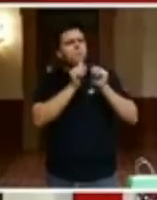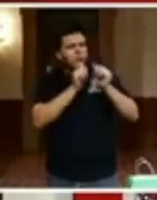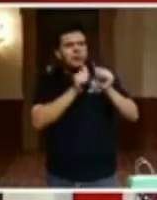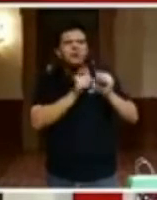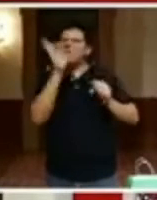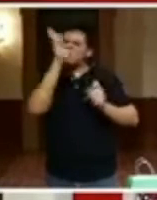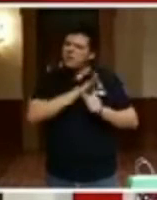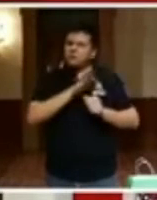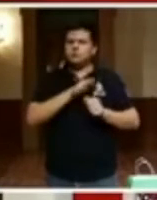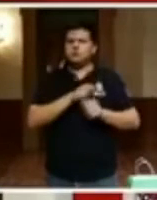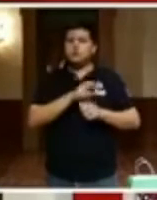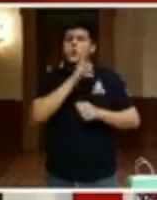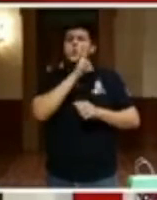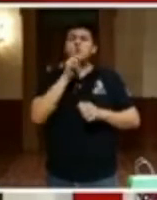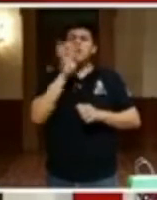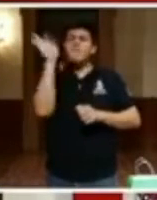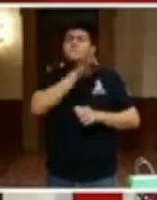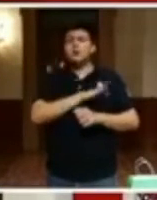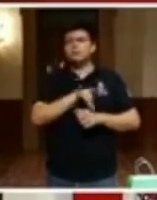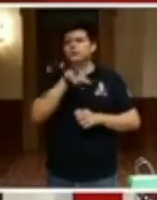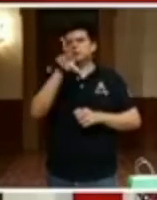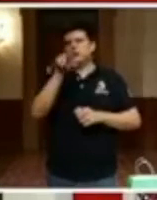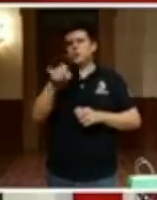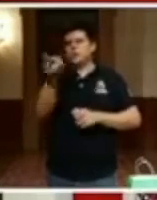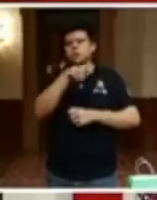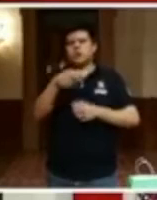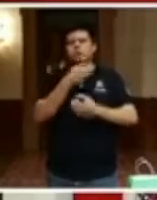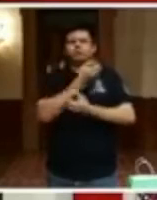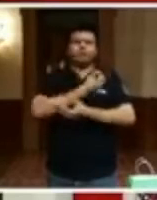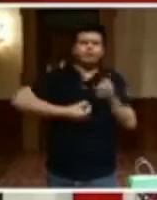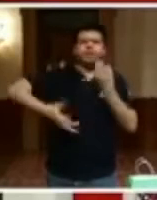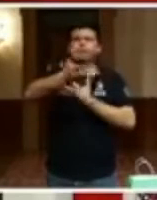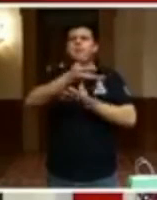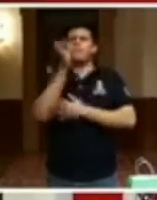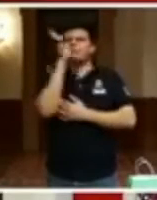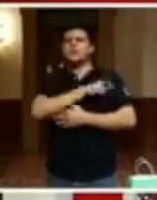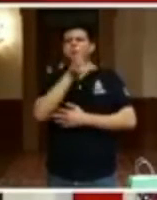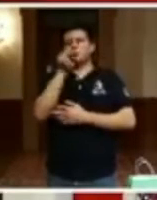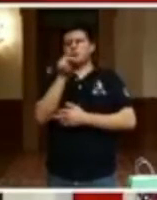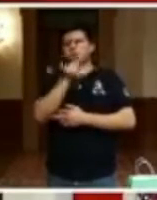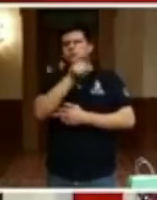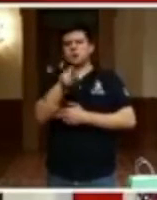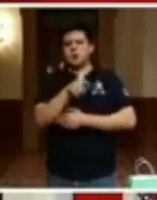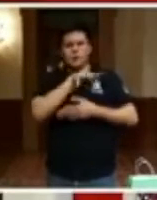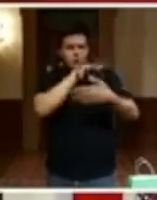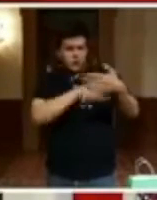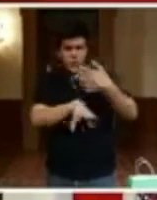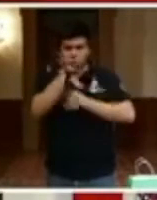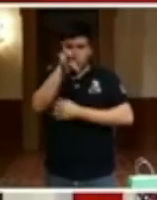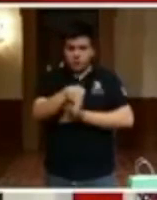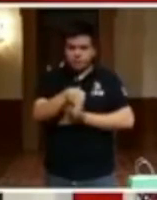no no compartan noticias falsas no la lean